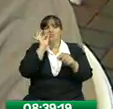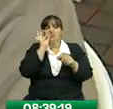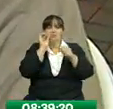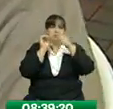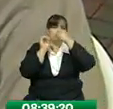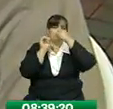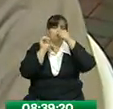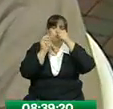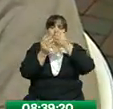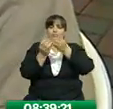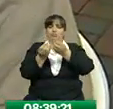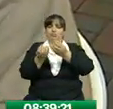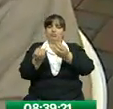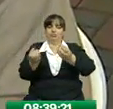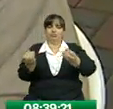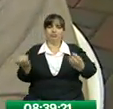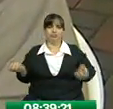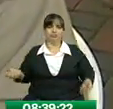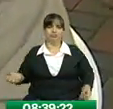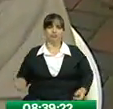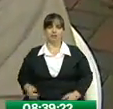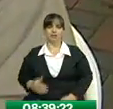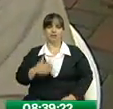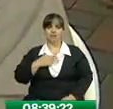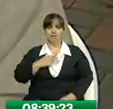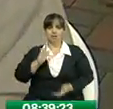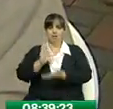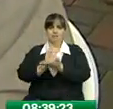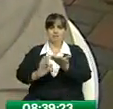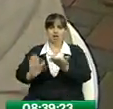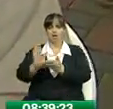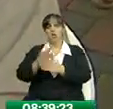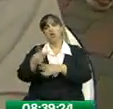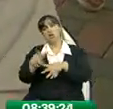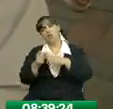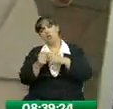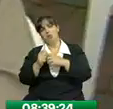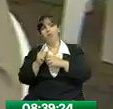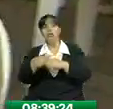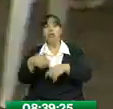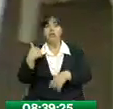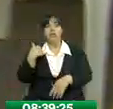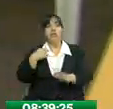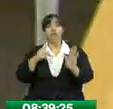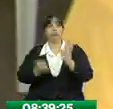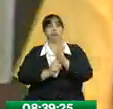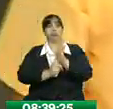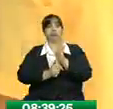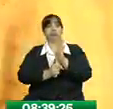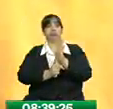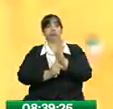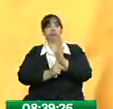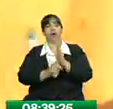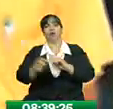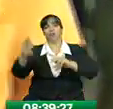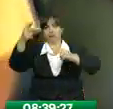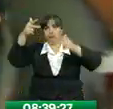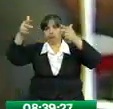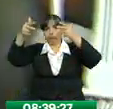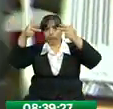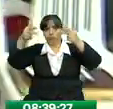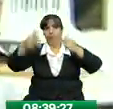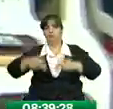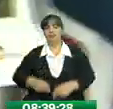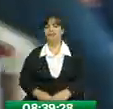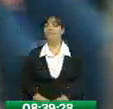su barrio? Por mi barrio. Bueno, mi barrio es un poco seguro porque tenemos la alarma, tenemos la cámara. La